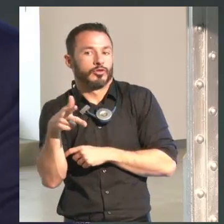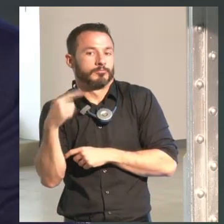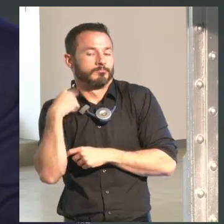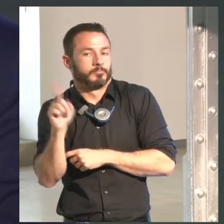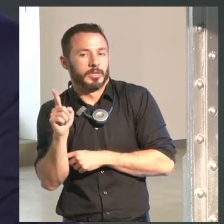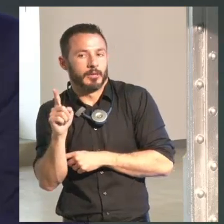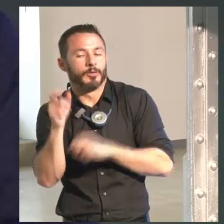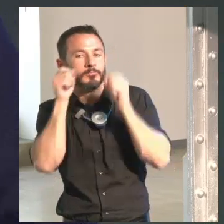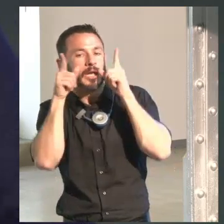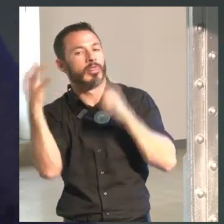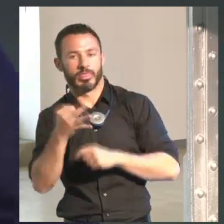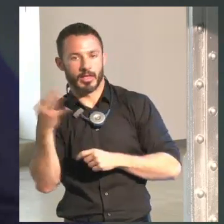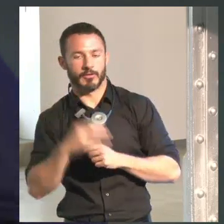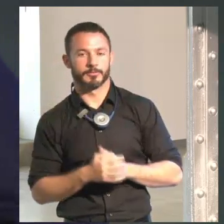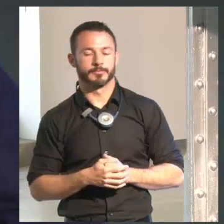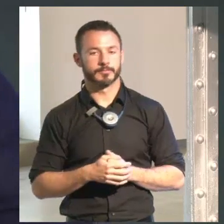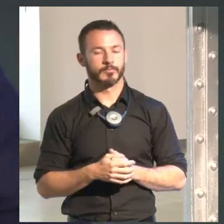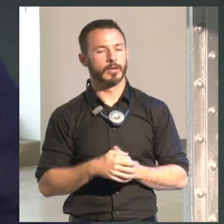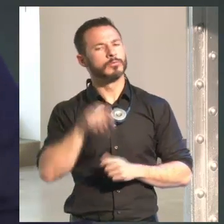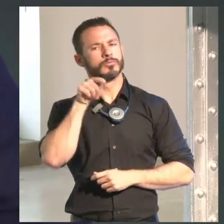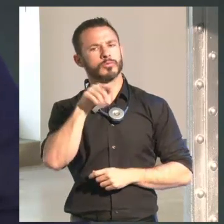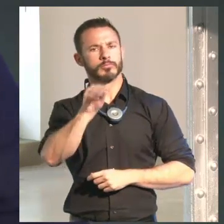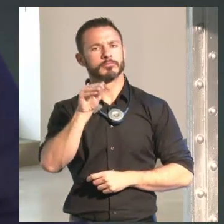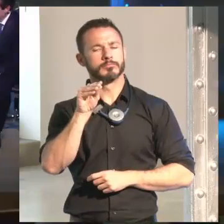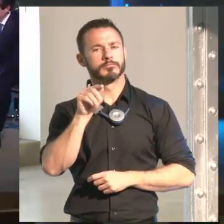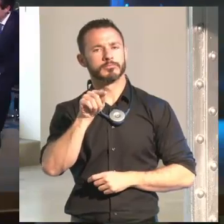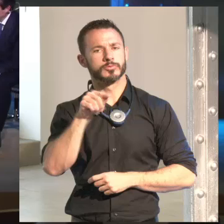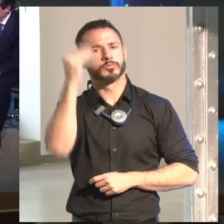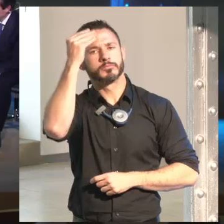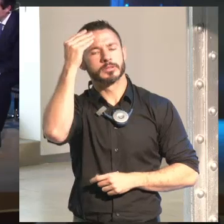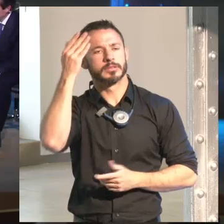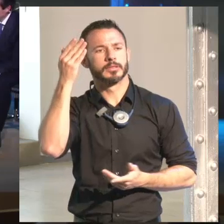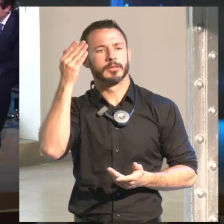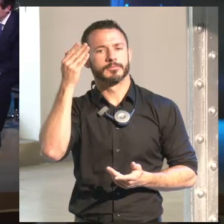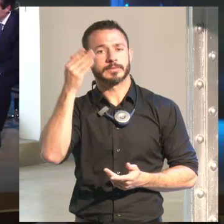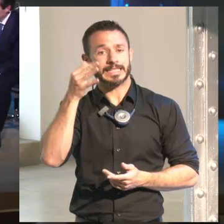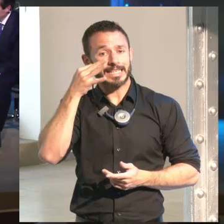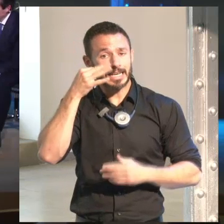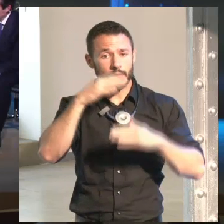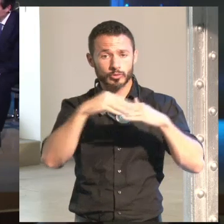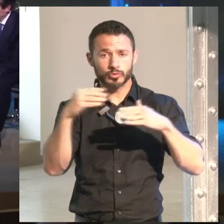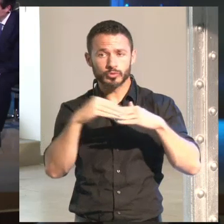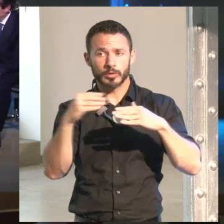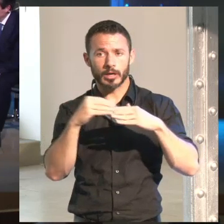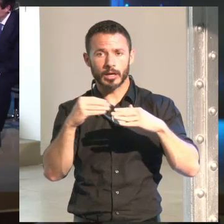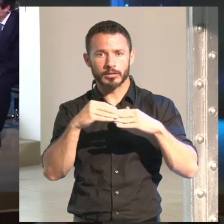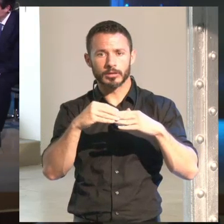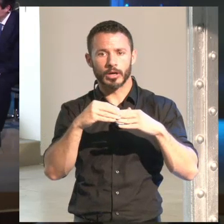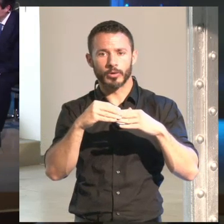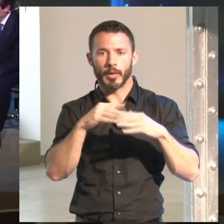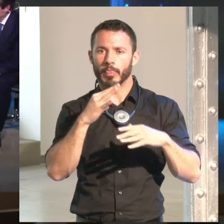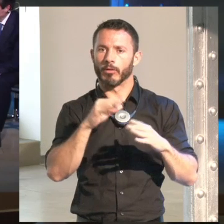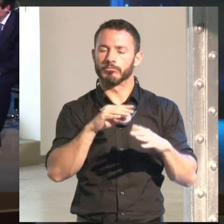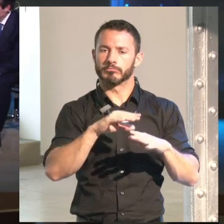más. Pero tú piensas que realmente el usuario es realmente tan consciente en su decisión.